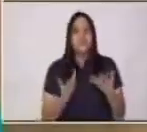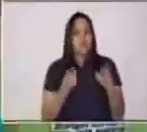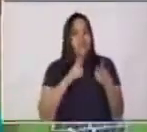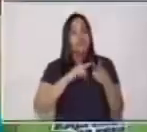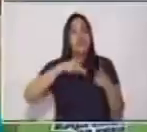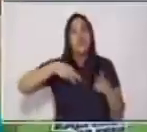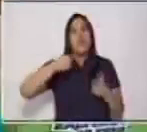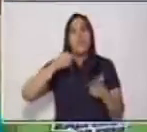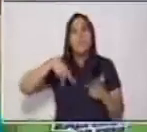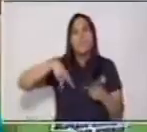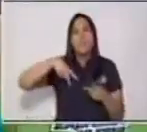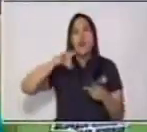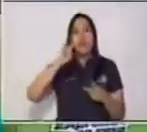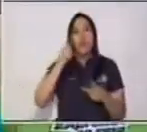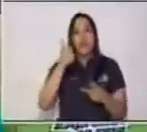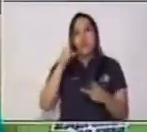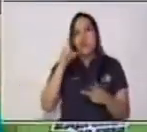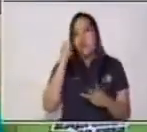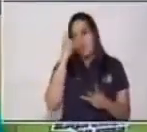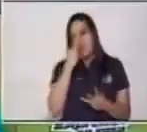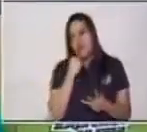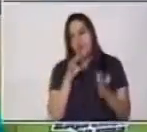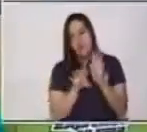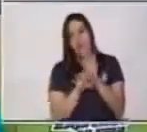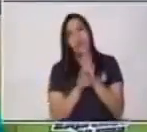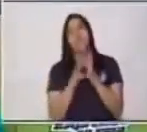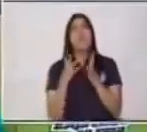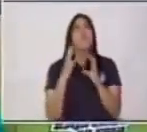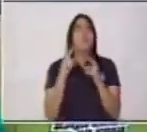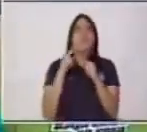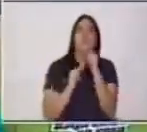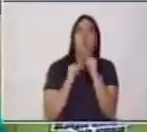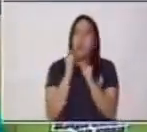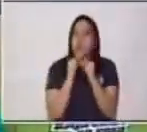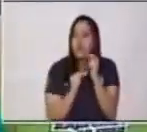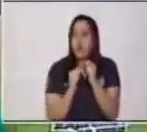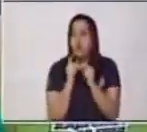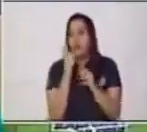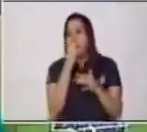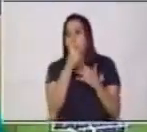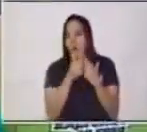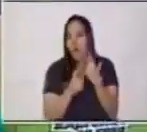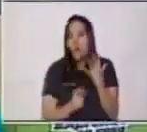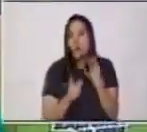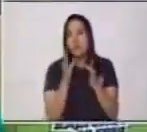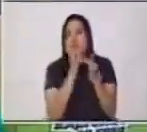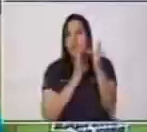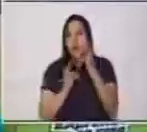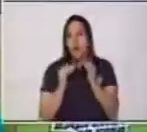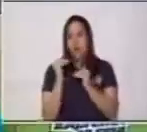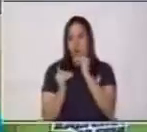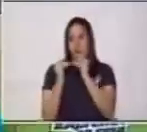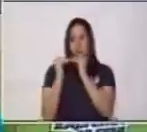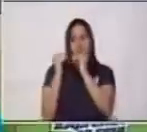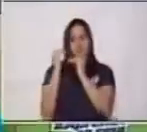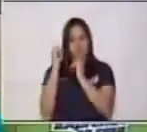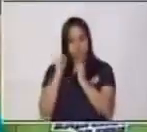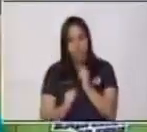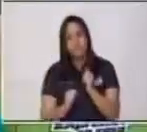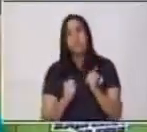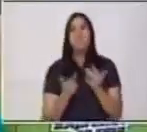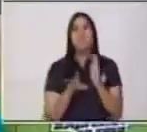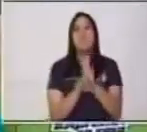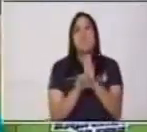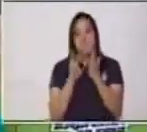manuales sobre cómo construir cosas o manuales de instrucciones, en artículos, ya sea